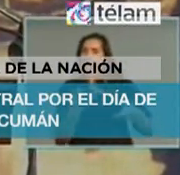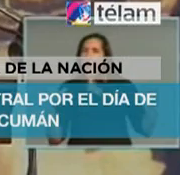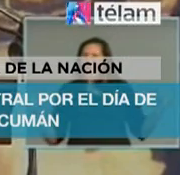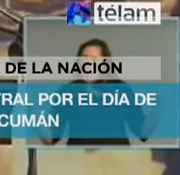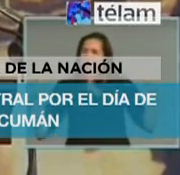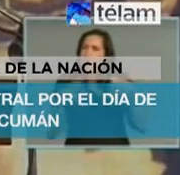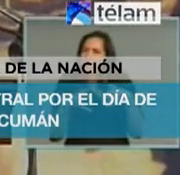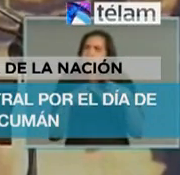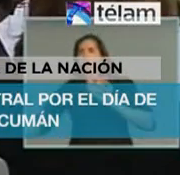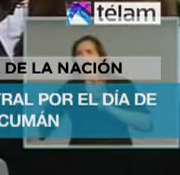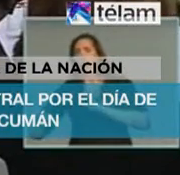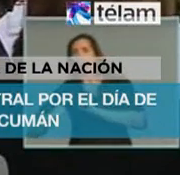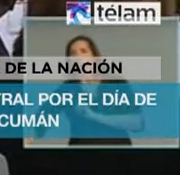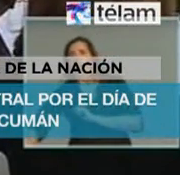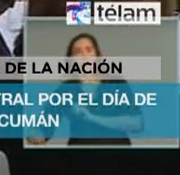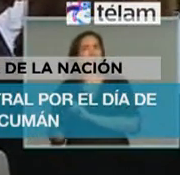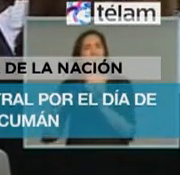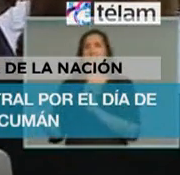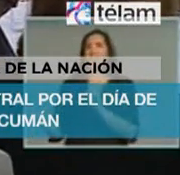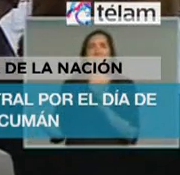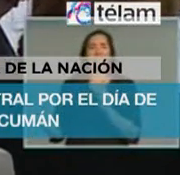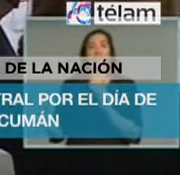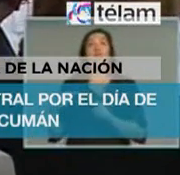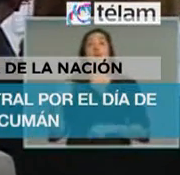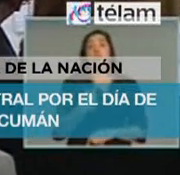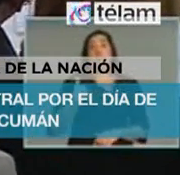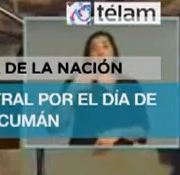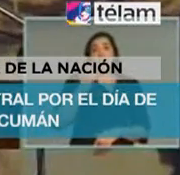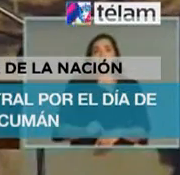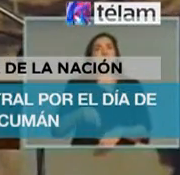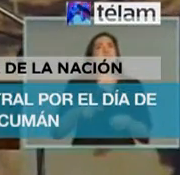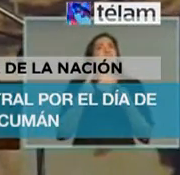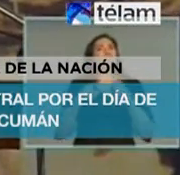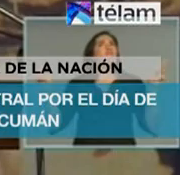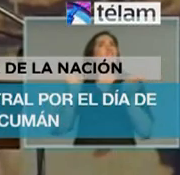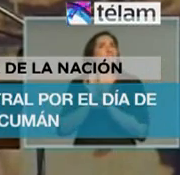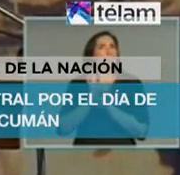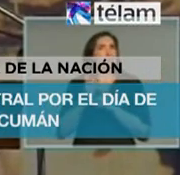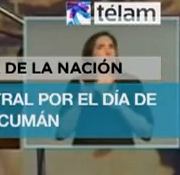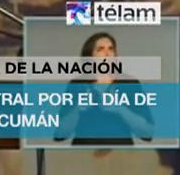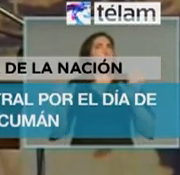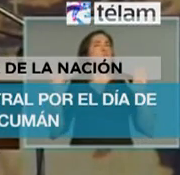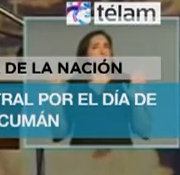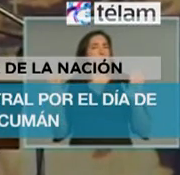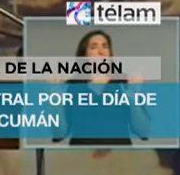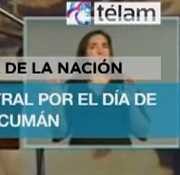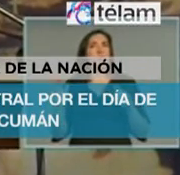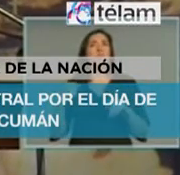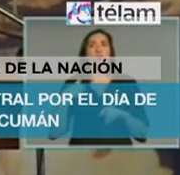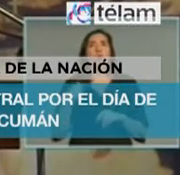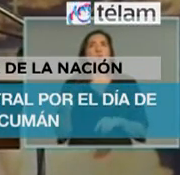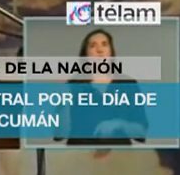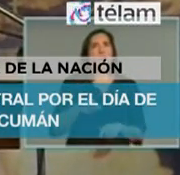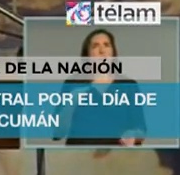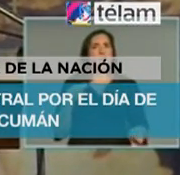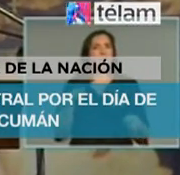sostener este crecimiento. Pero ahora que volvimos a retomar el manejo de